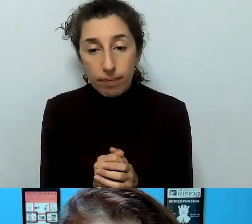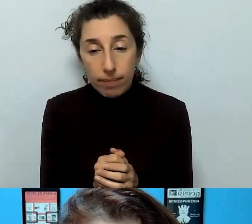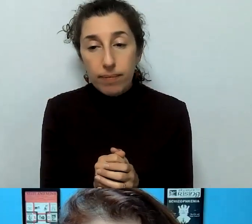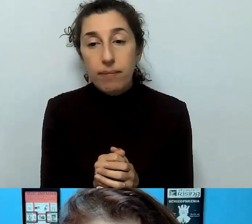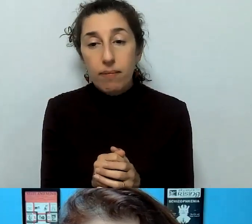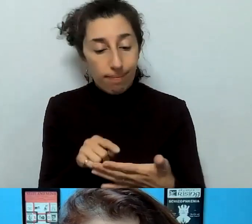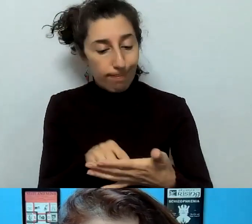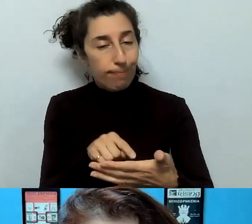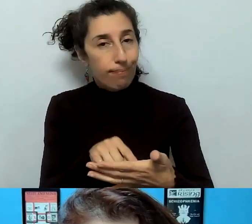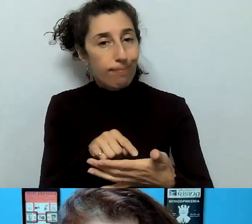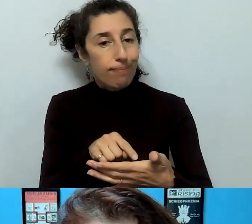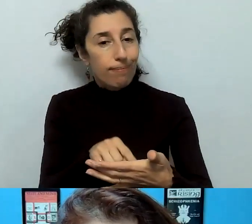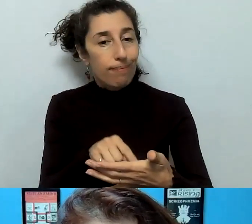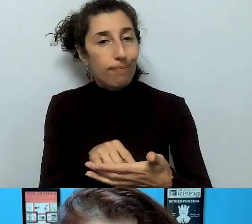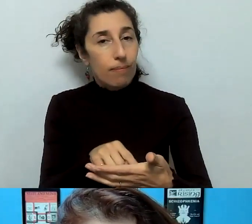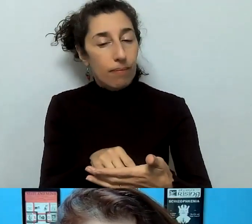Quiero saber